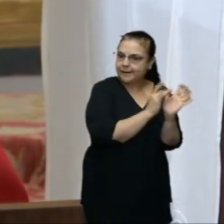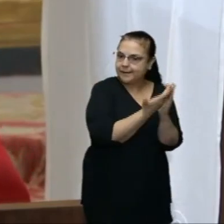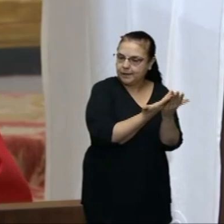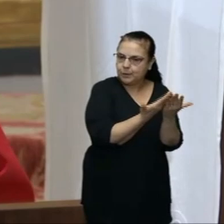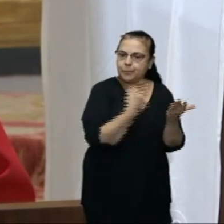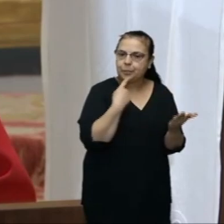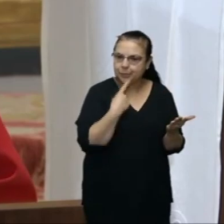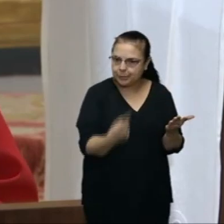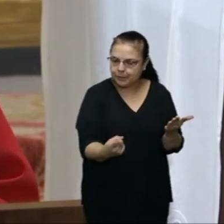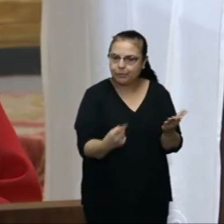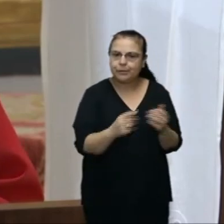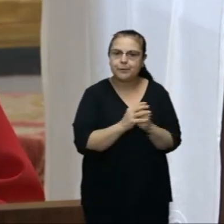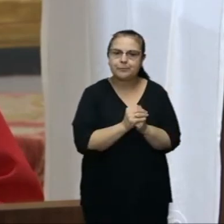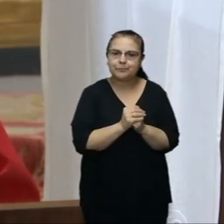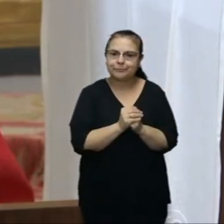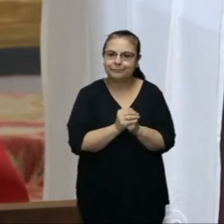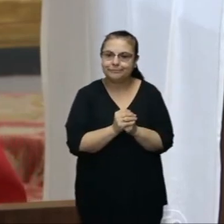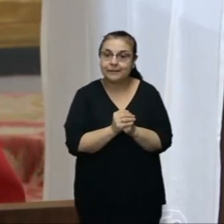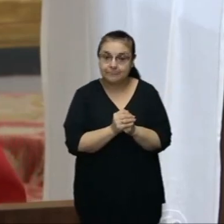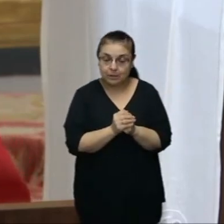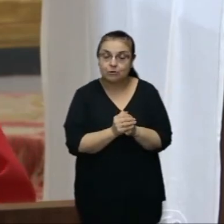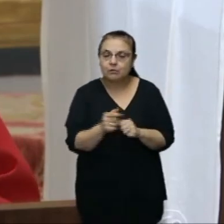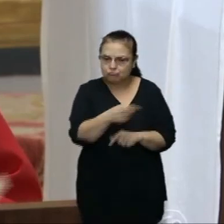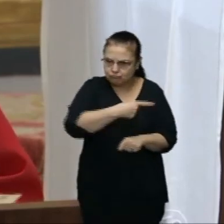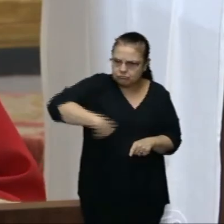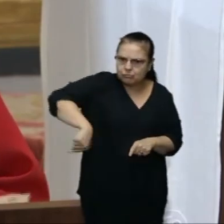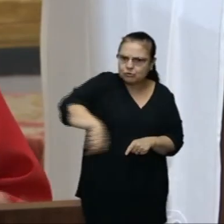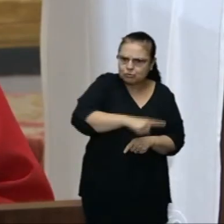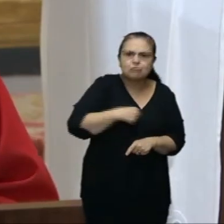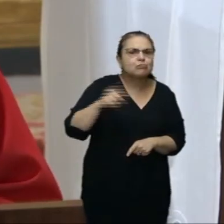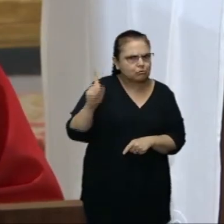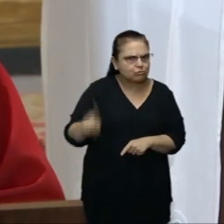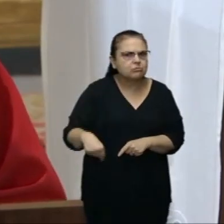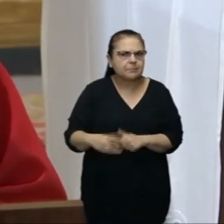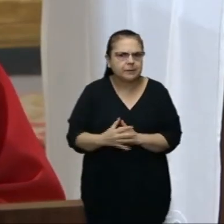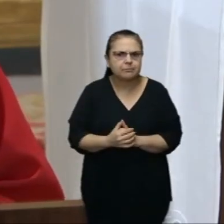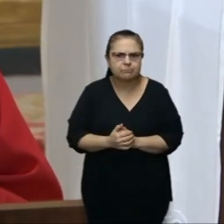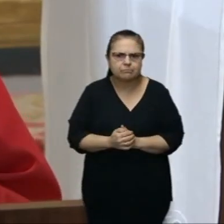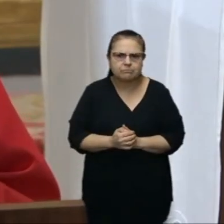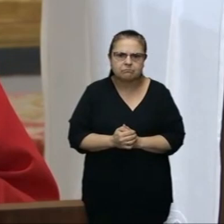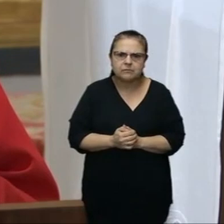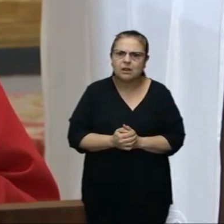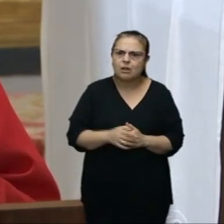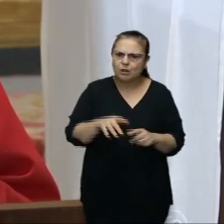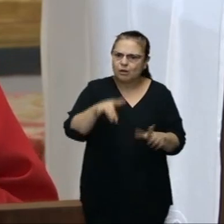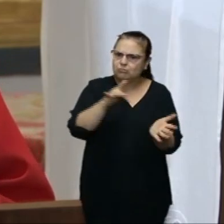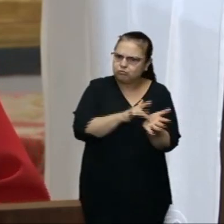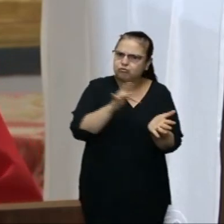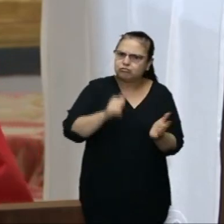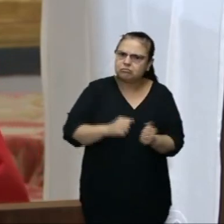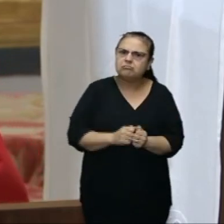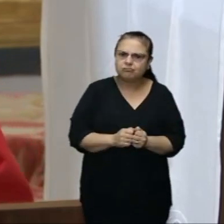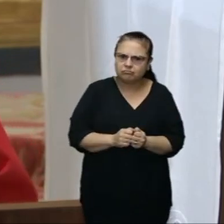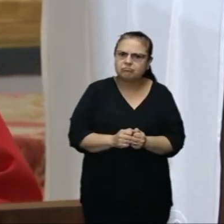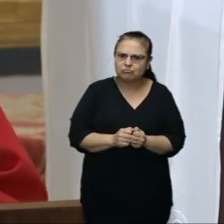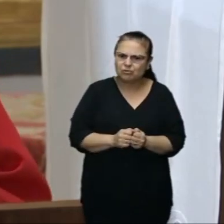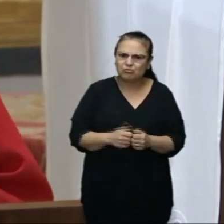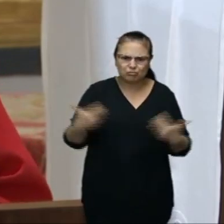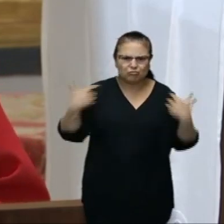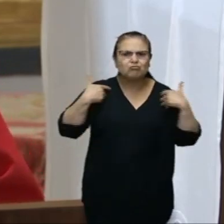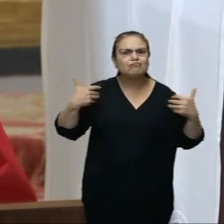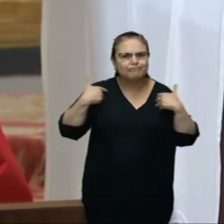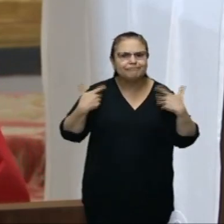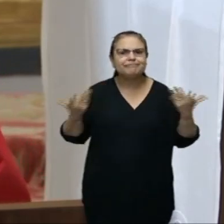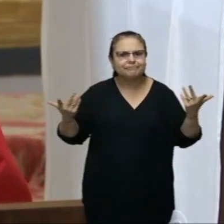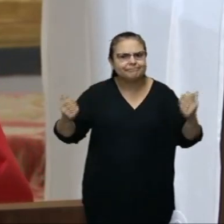dice que nos va a resultar a nosotros también momentos de sufrimiento,